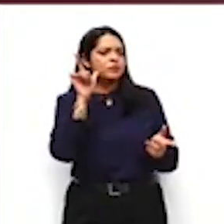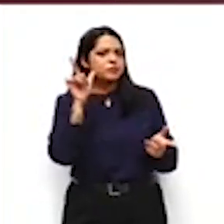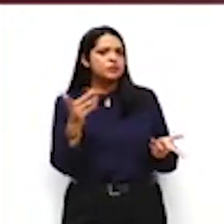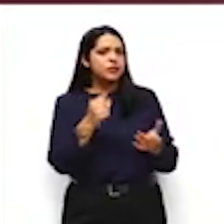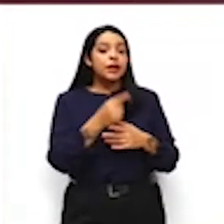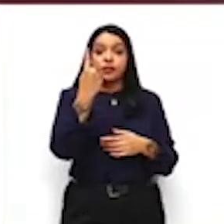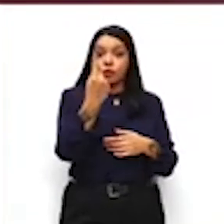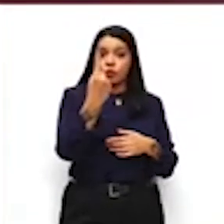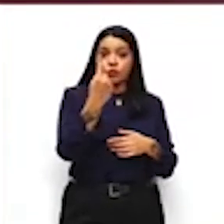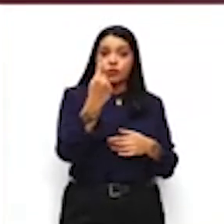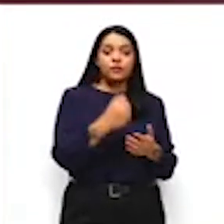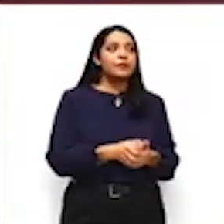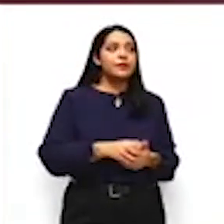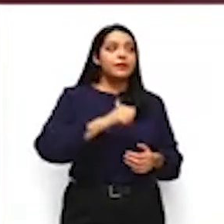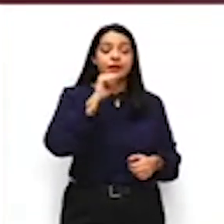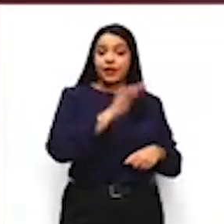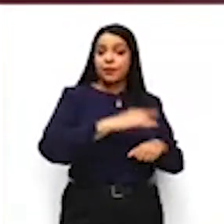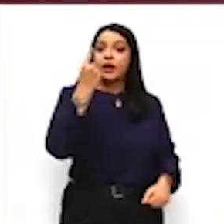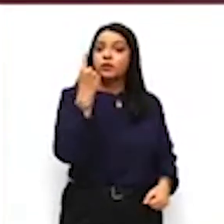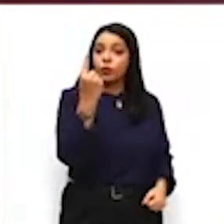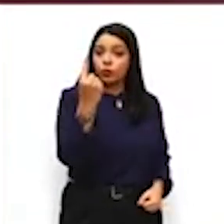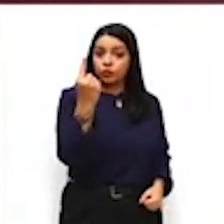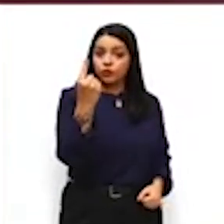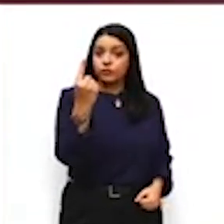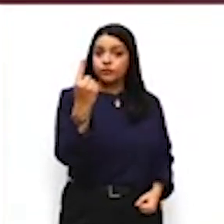que un